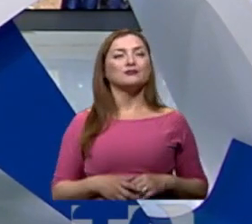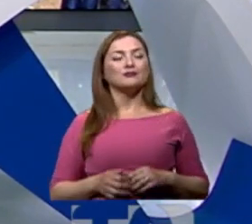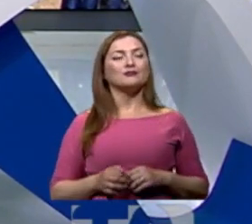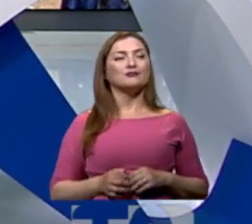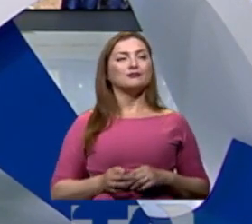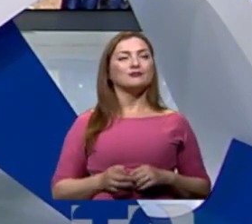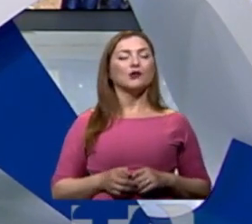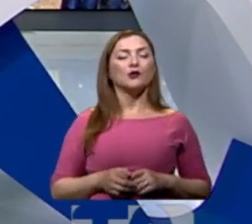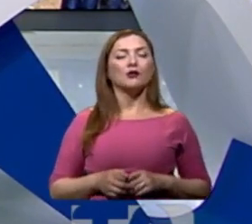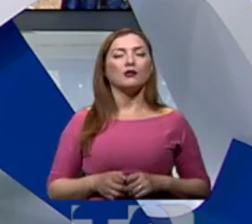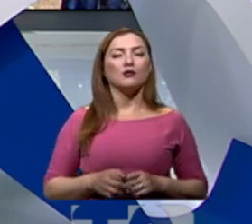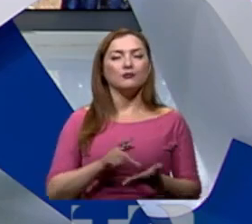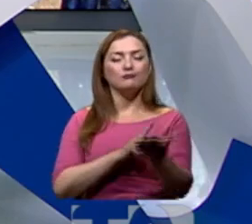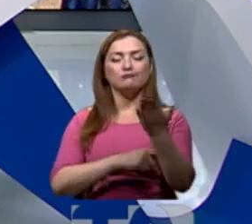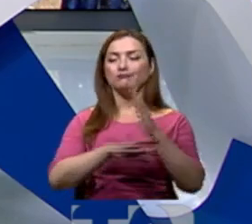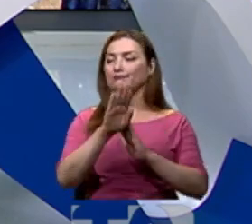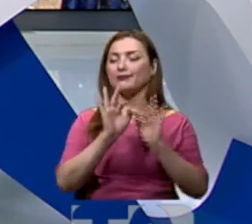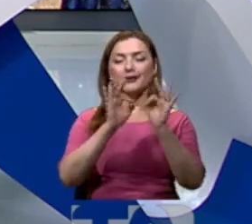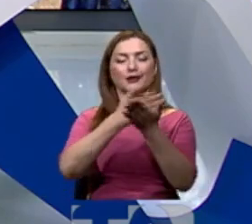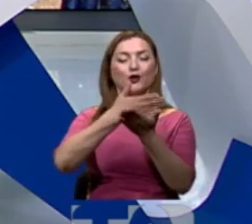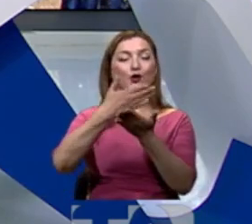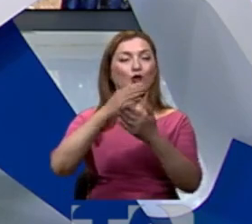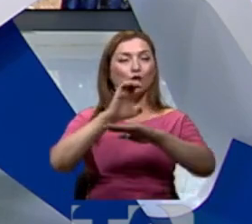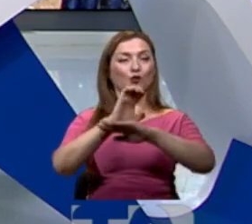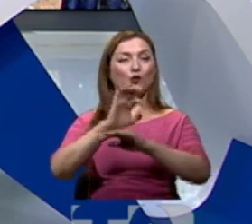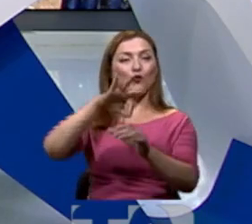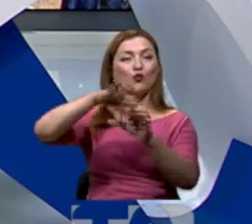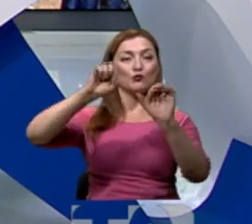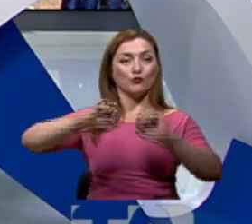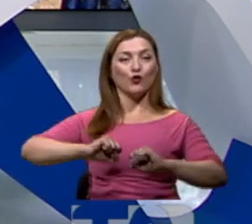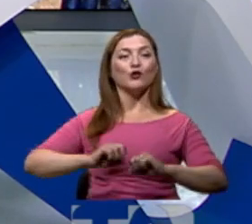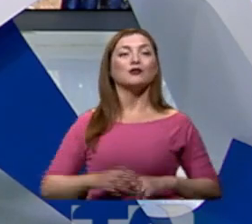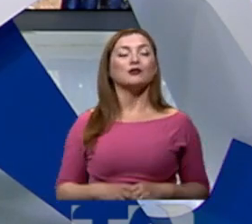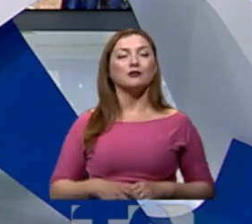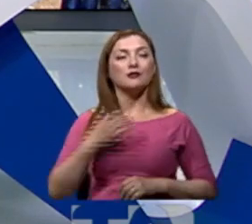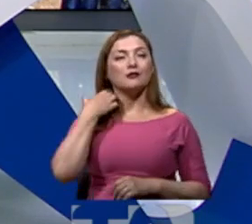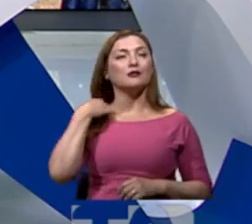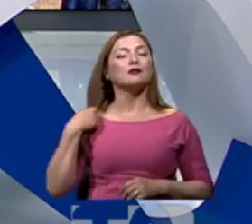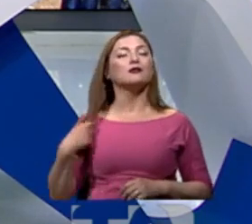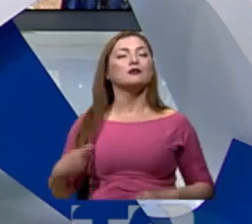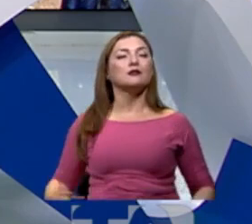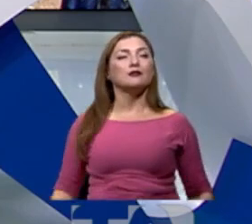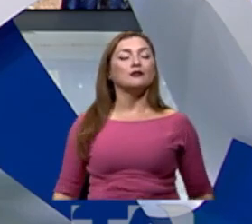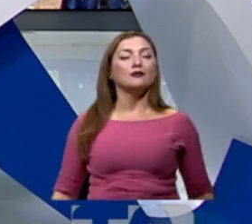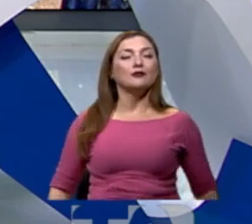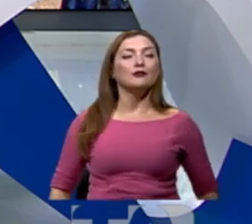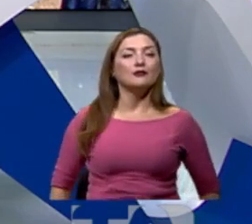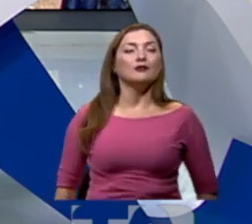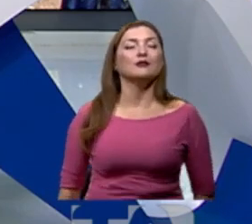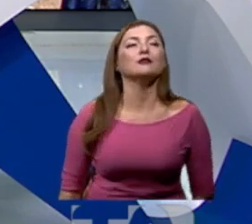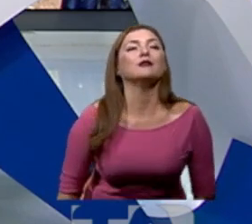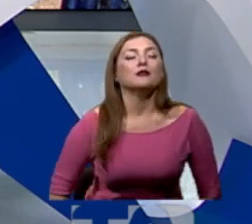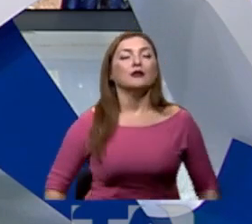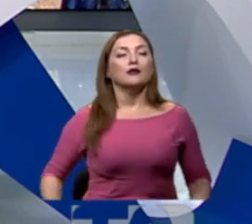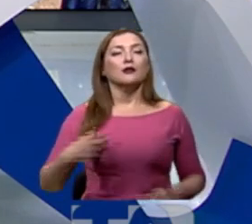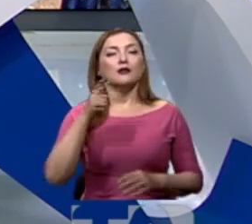destaquemos esta tradición maravillosa gastronómica que tiene el país, que tiene el Ecuador. Van a poder votar, ¿no? ¿Es? Así es, van a poder votar al final. Votar. Sí, así ahí es. Está.